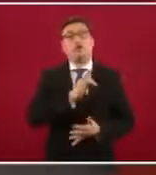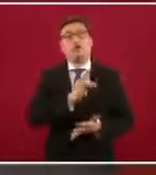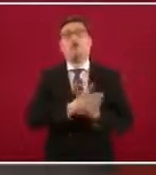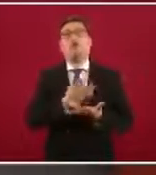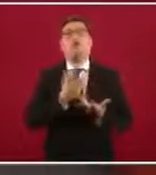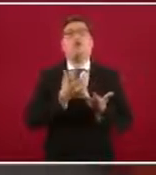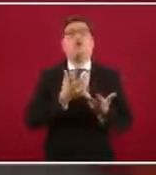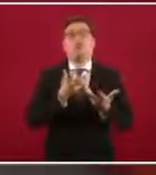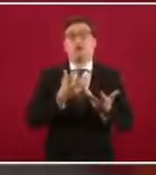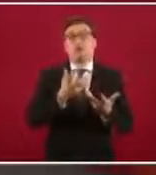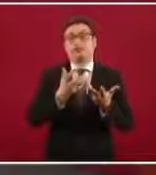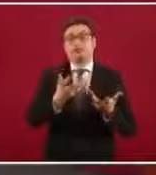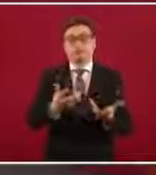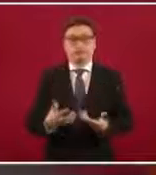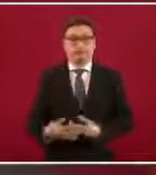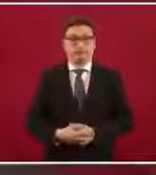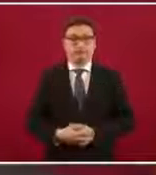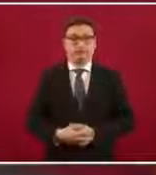que